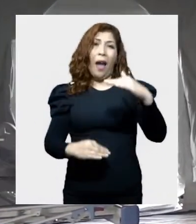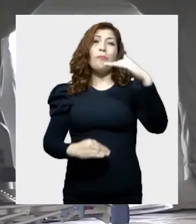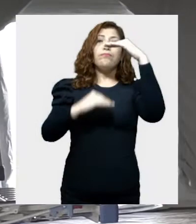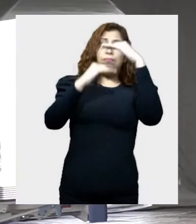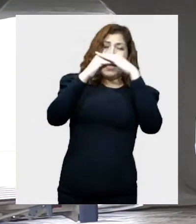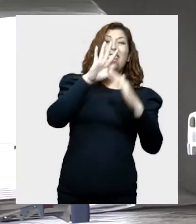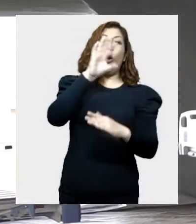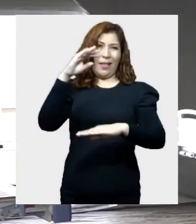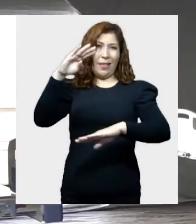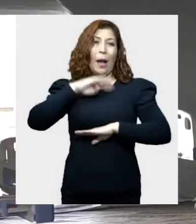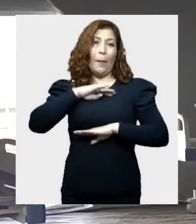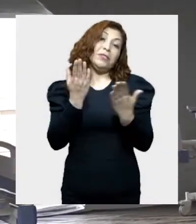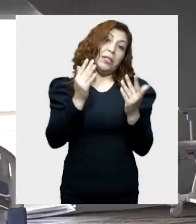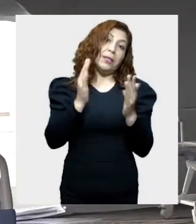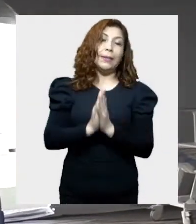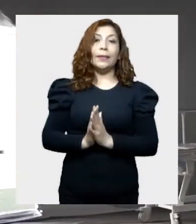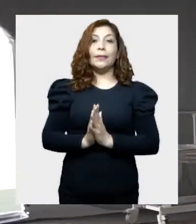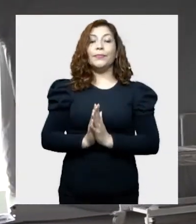si es necesario.